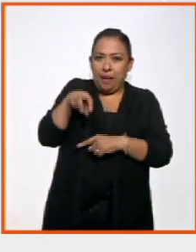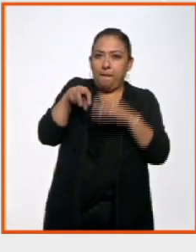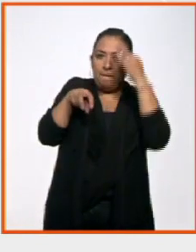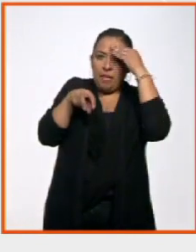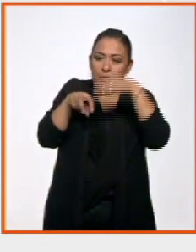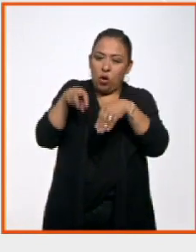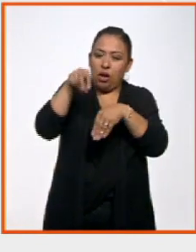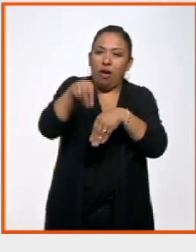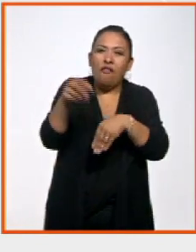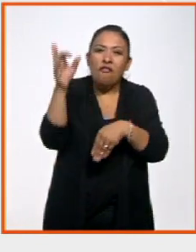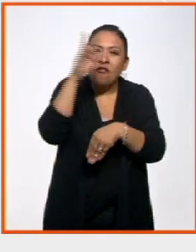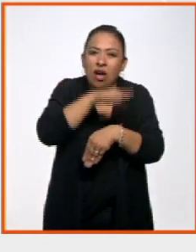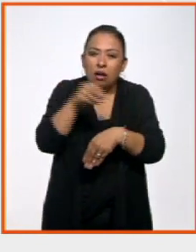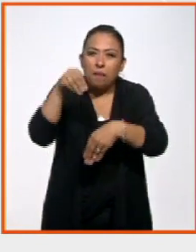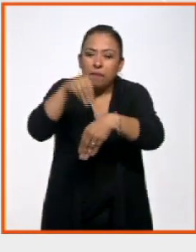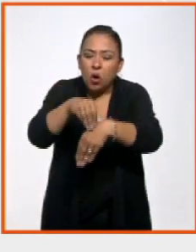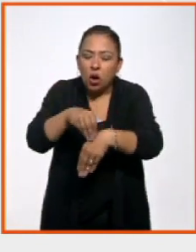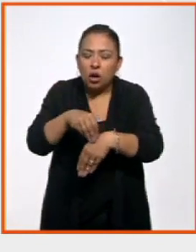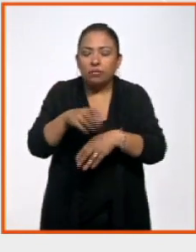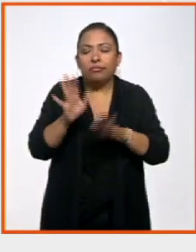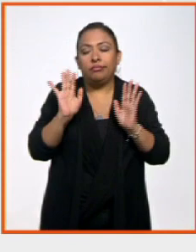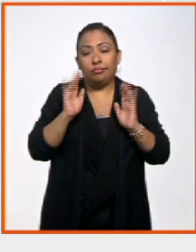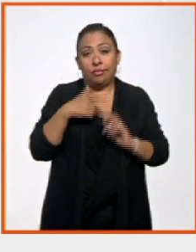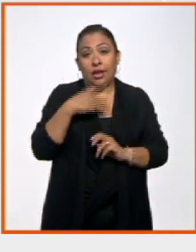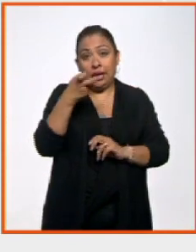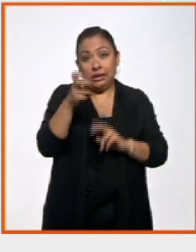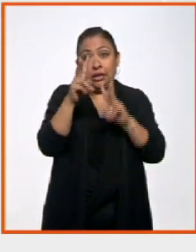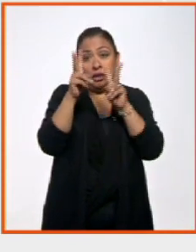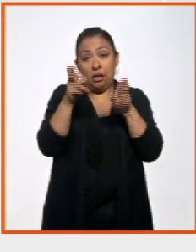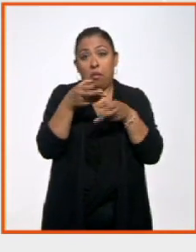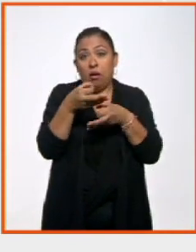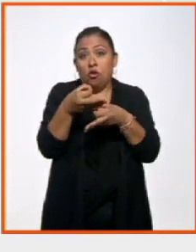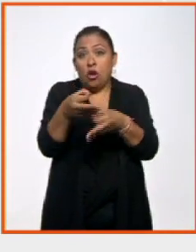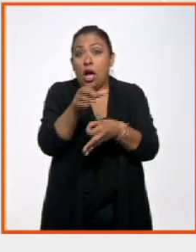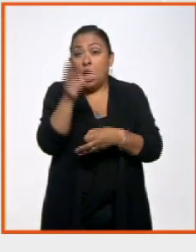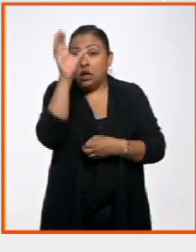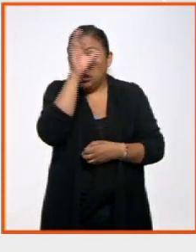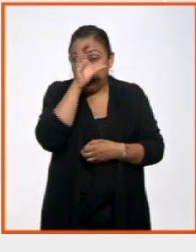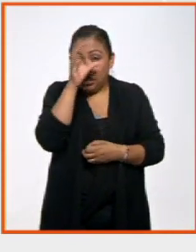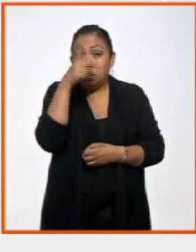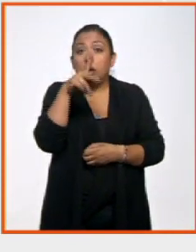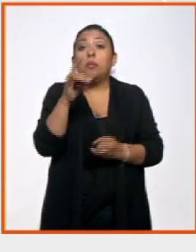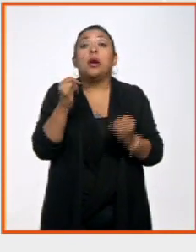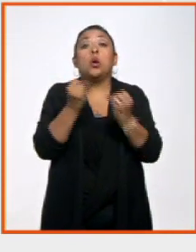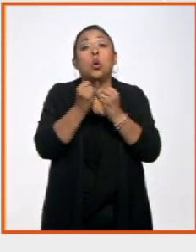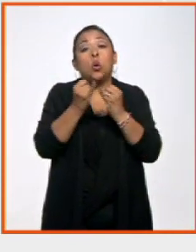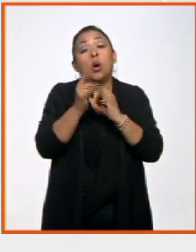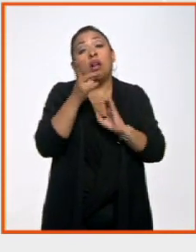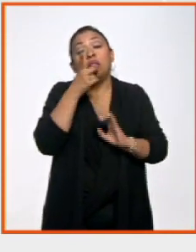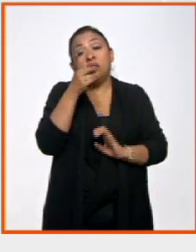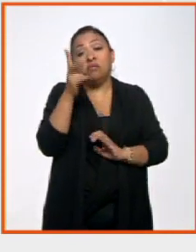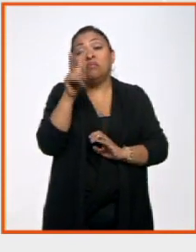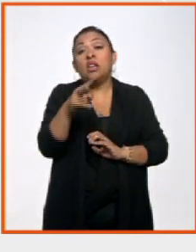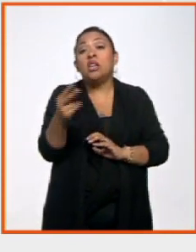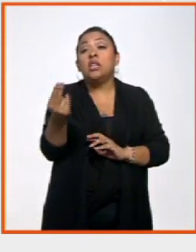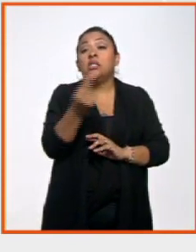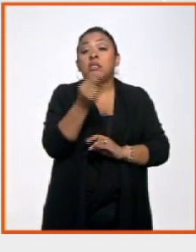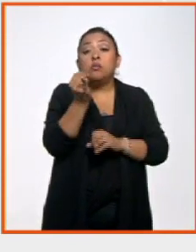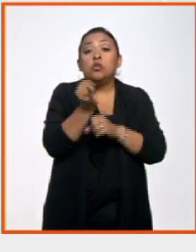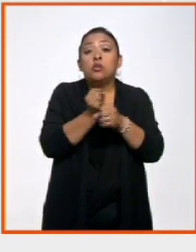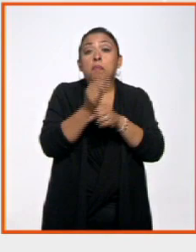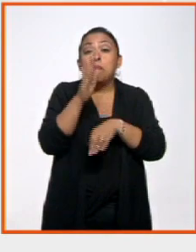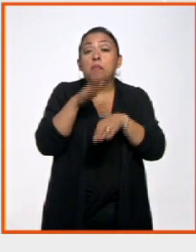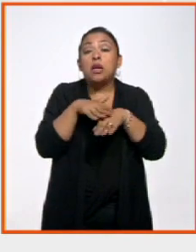memoria falsa implantada y bueno esto es un tema muy atractivo para la ciencia pero también nos plantea la necesidad de una